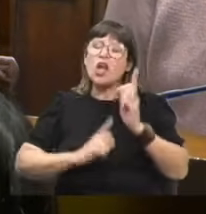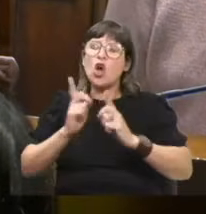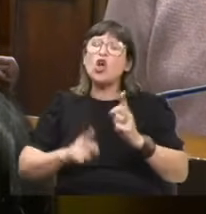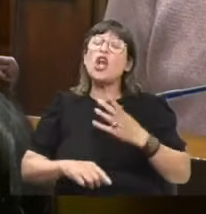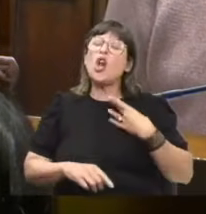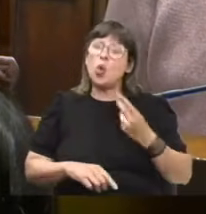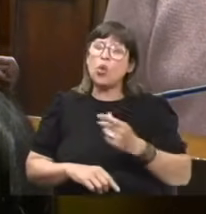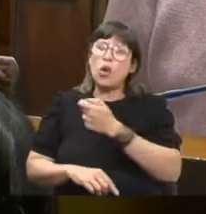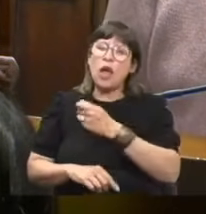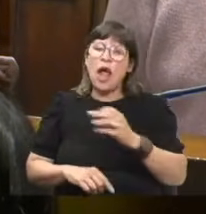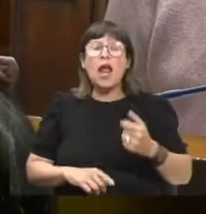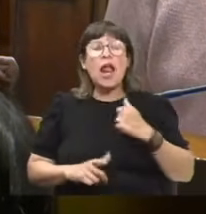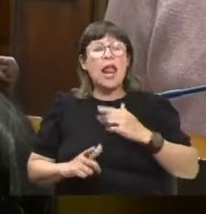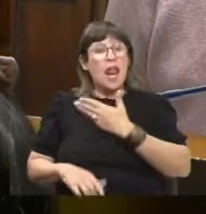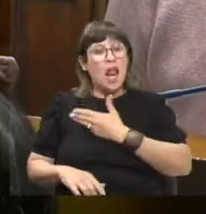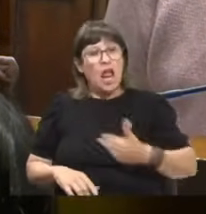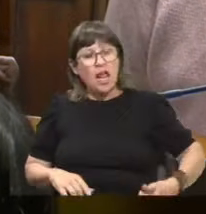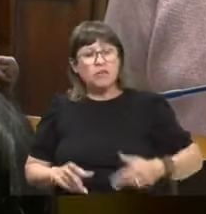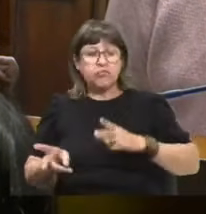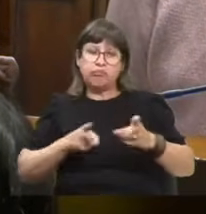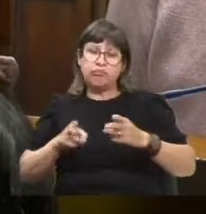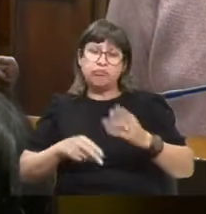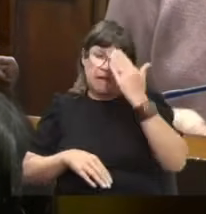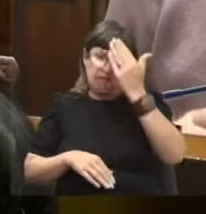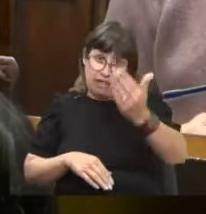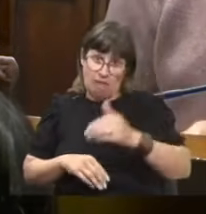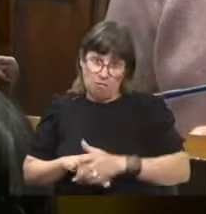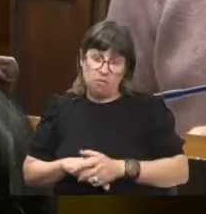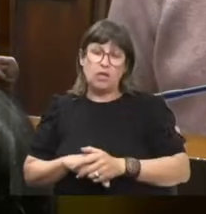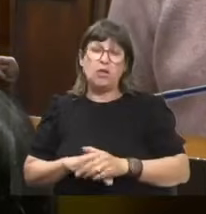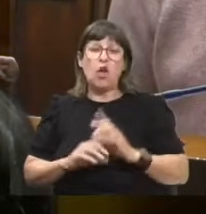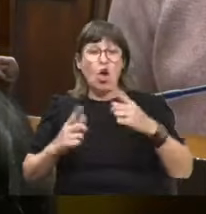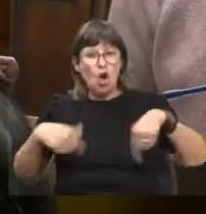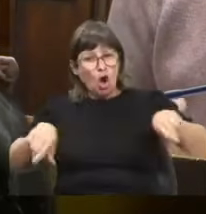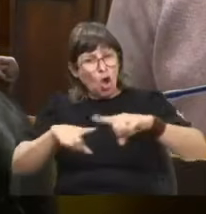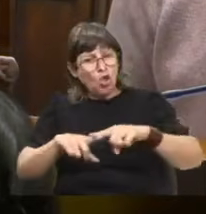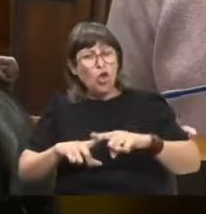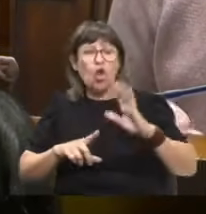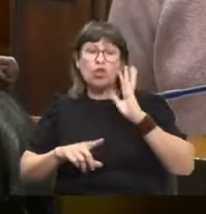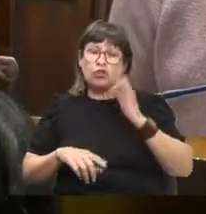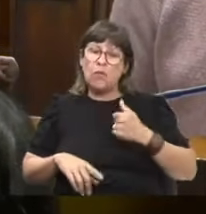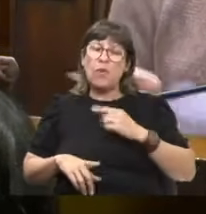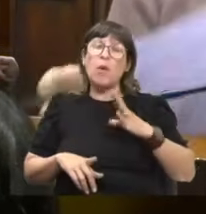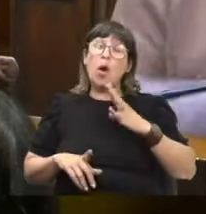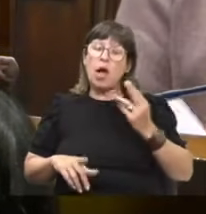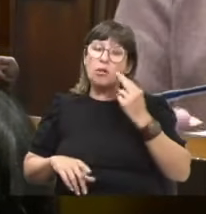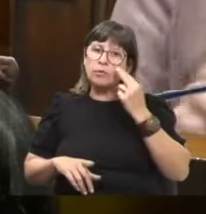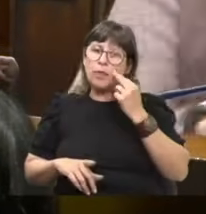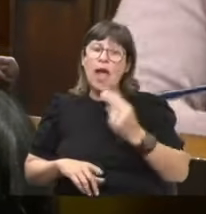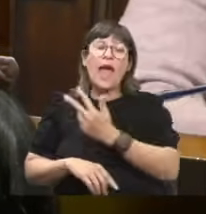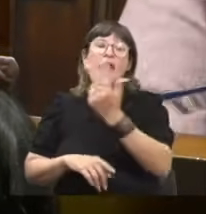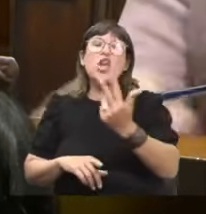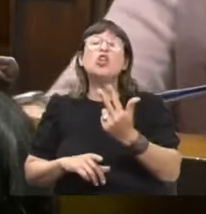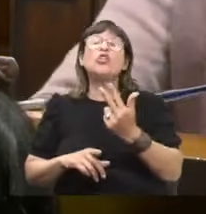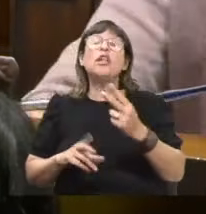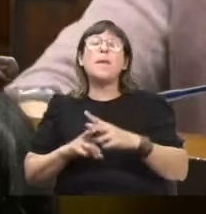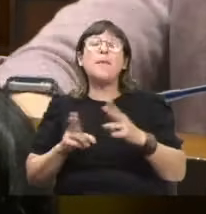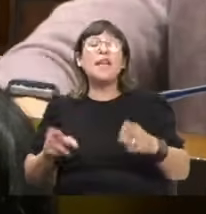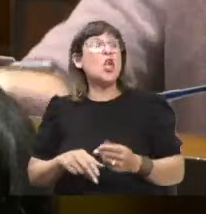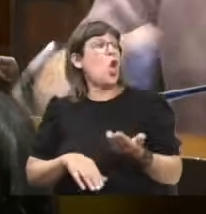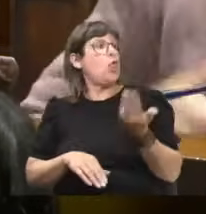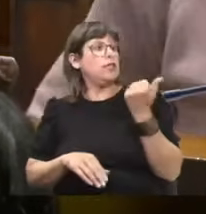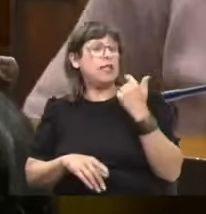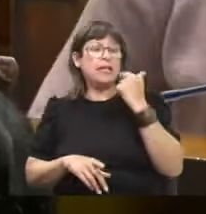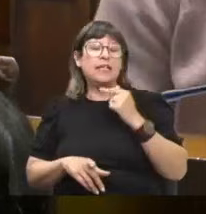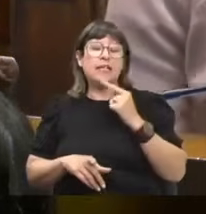en los periodos del Frente Amplio. Todos sabemos que hubo dificultades en los 3 periodos anteriores, desde el